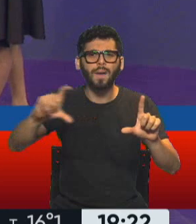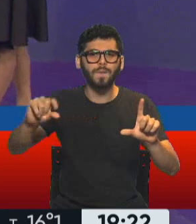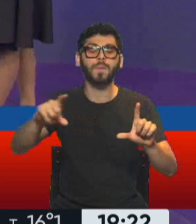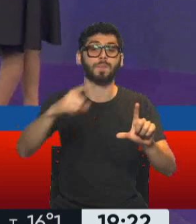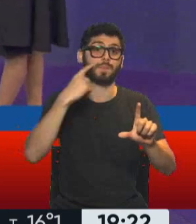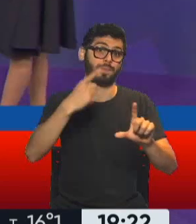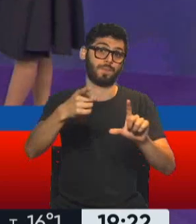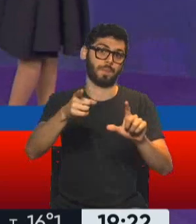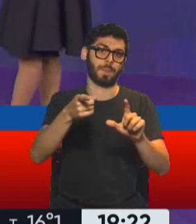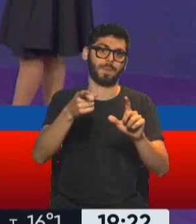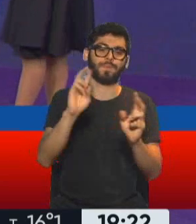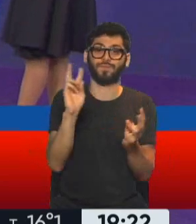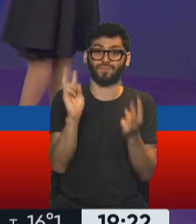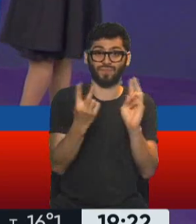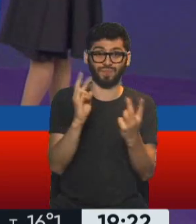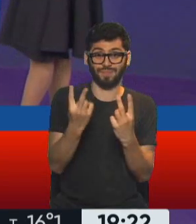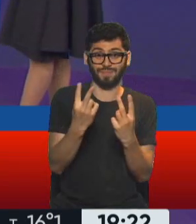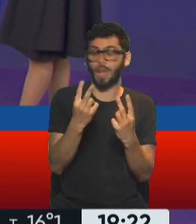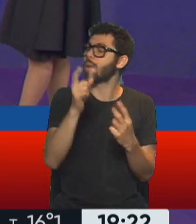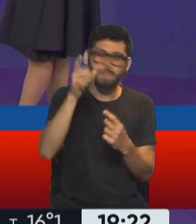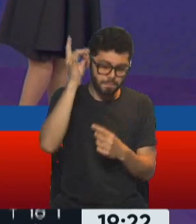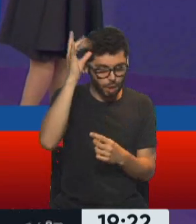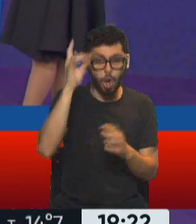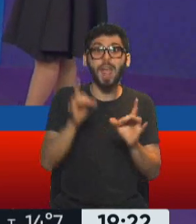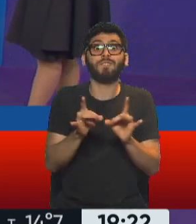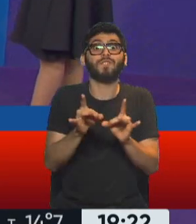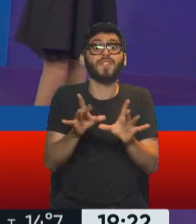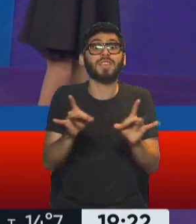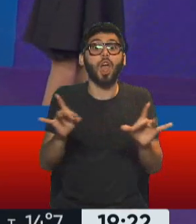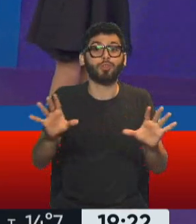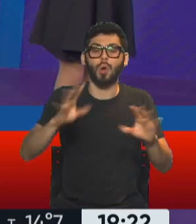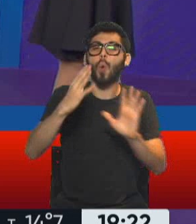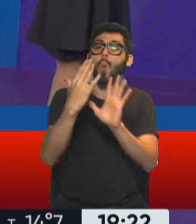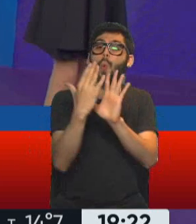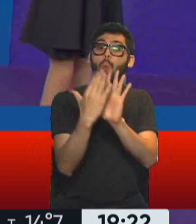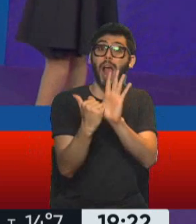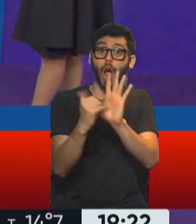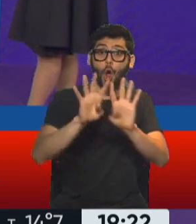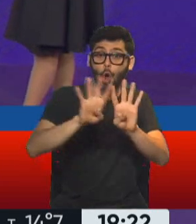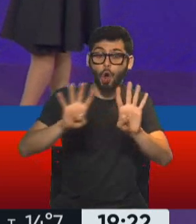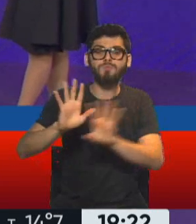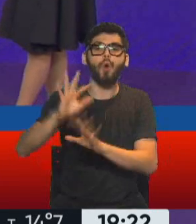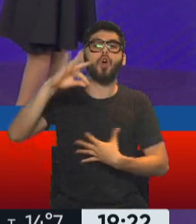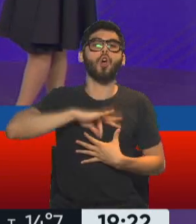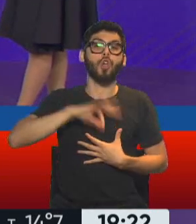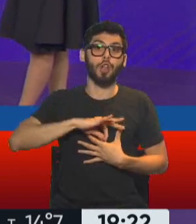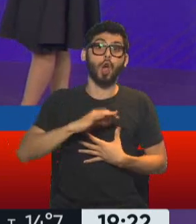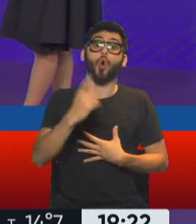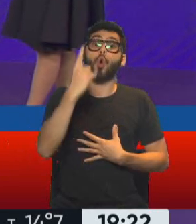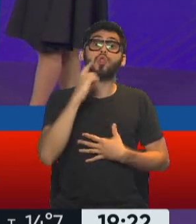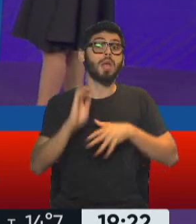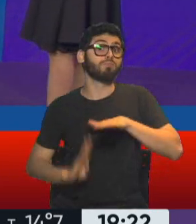esta es la mortalidad, perdón, el número de infectados, las barritas blancas son el número de infectados, el pico fue 41.000 en un